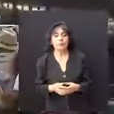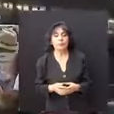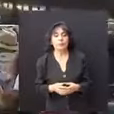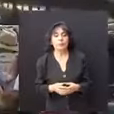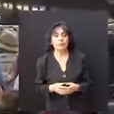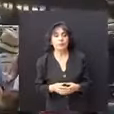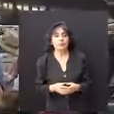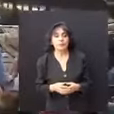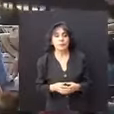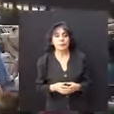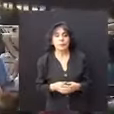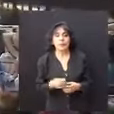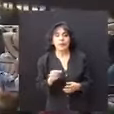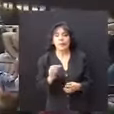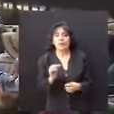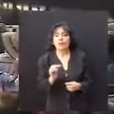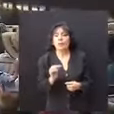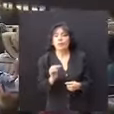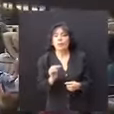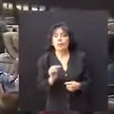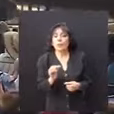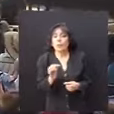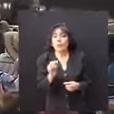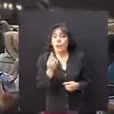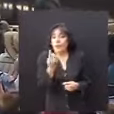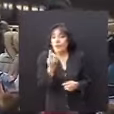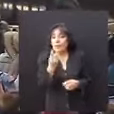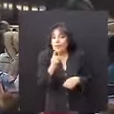en unas cuantas horas de un día,